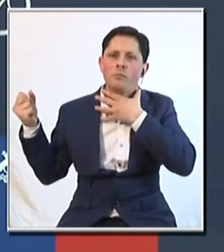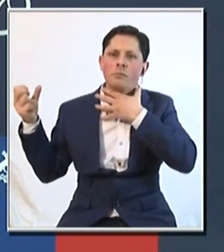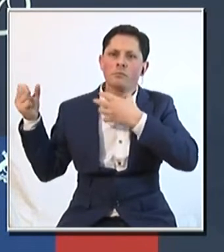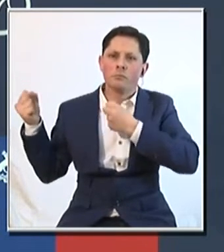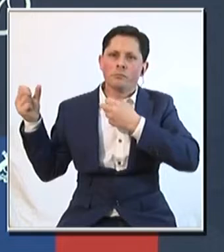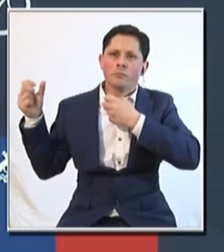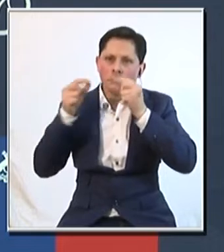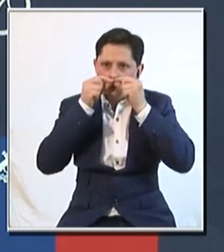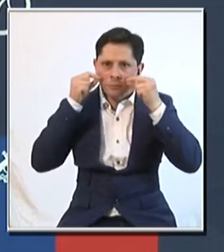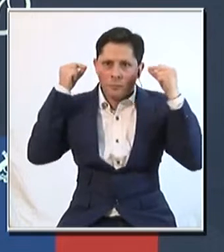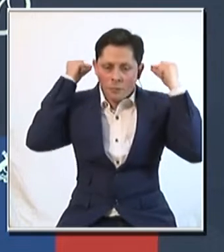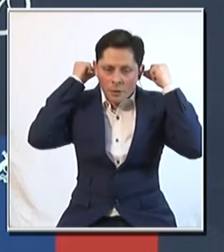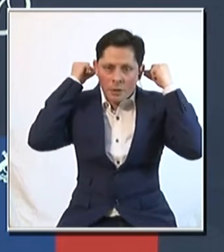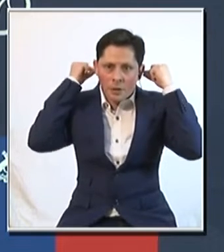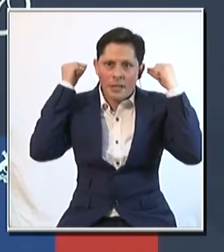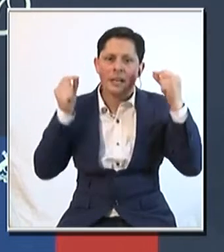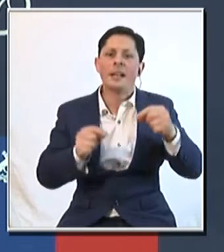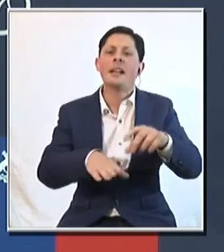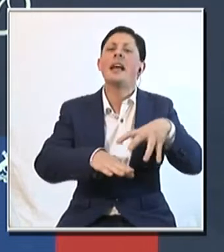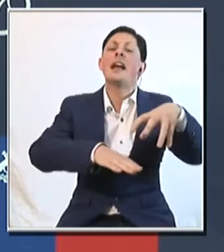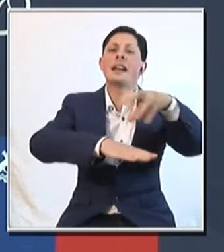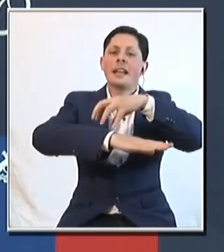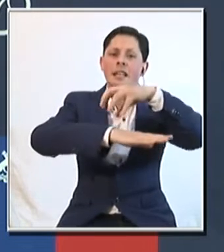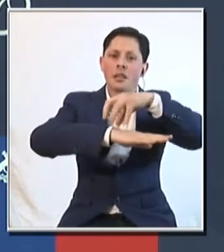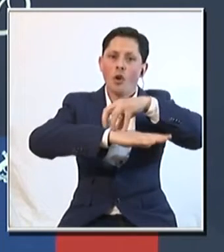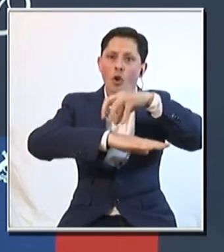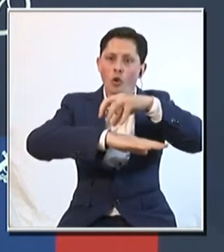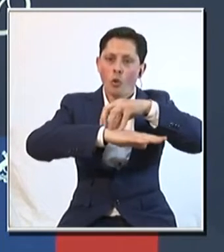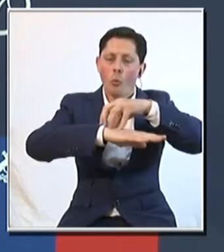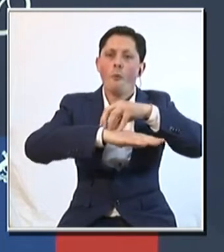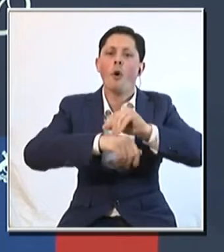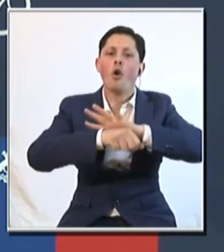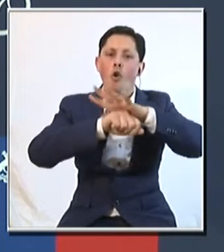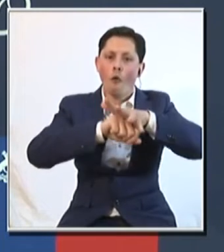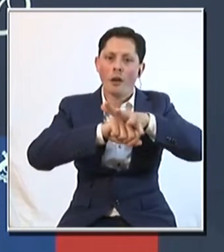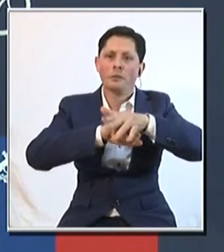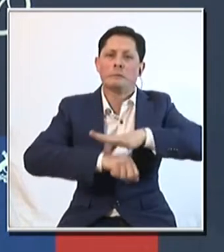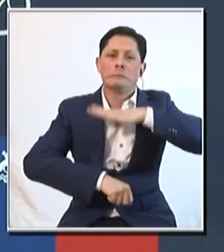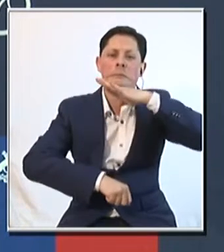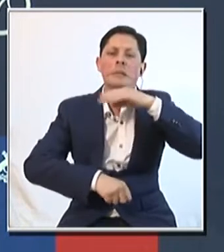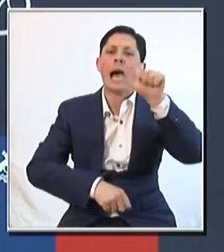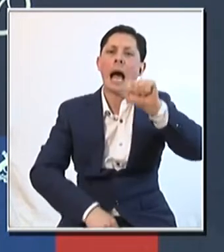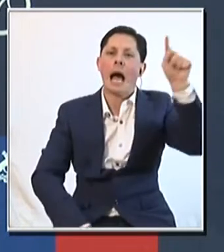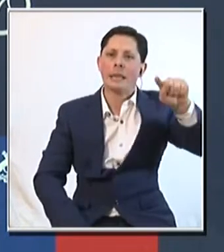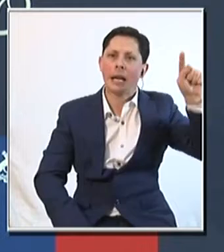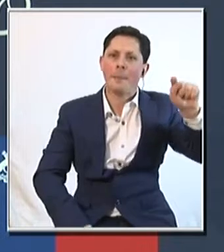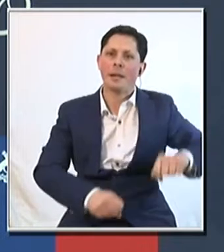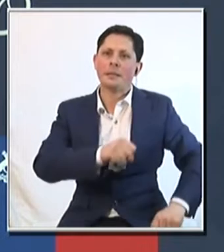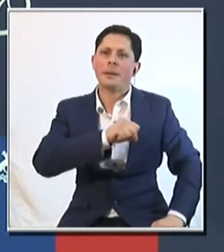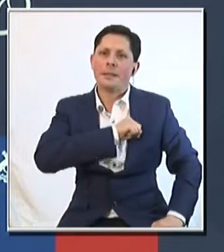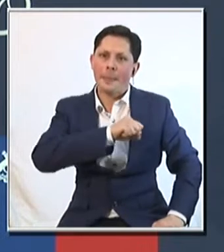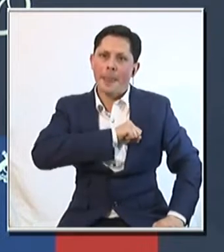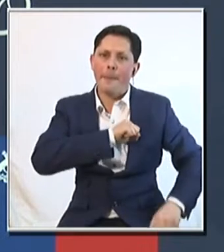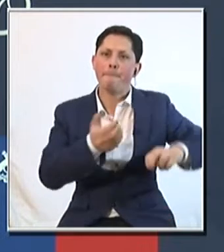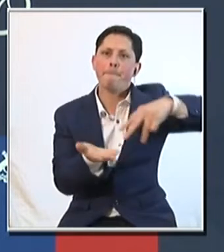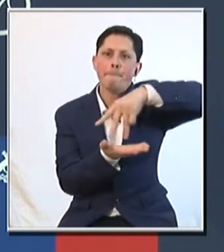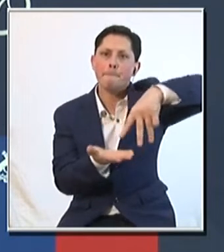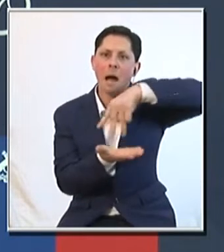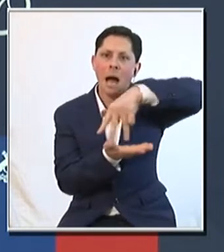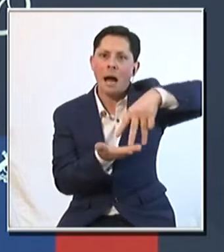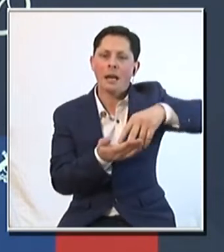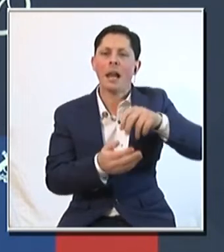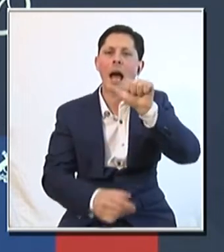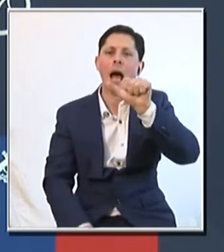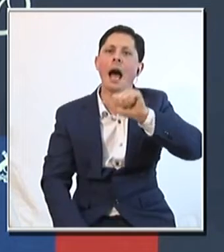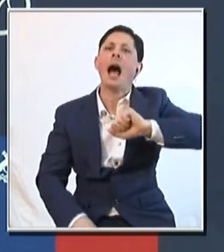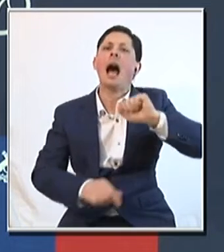Las regiones que tienen una mayor demanda de la red asistencial por COVID-19 son la región de Atacama, Metropolitana, Maule, Araucanía